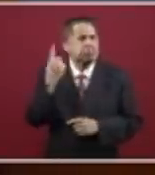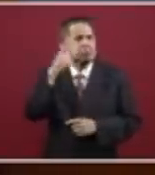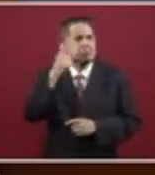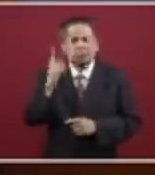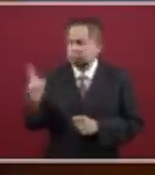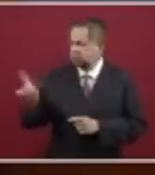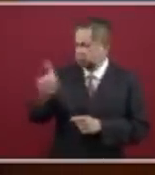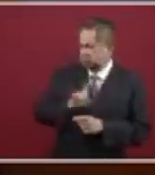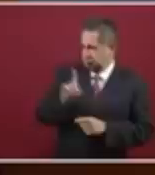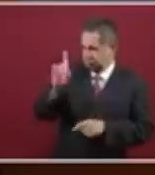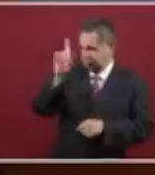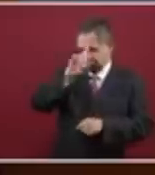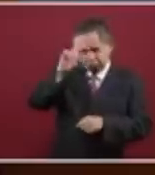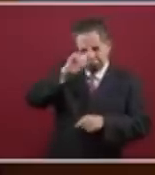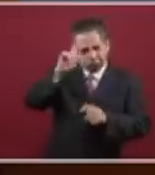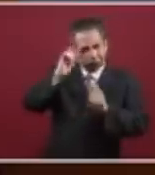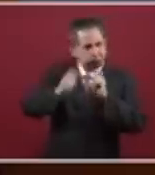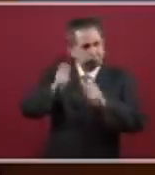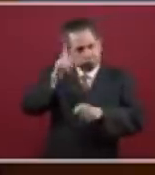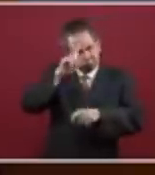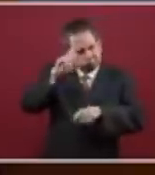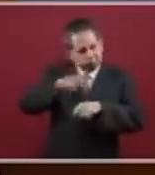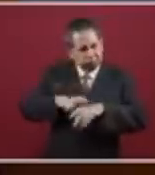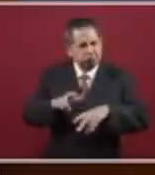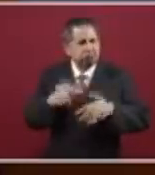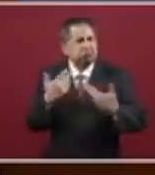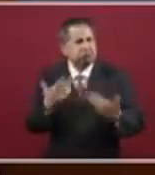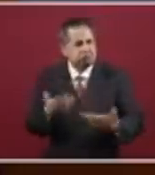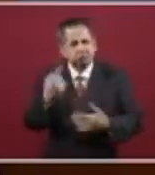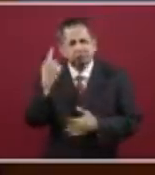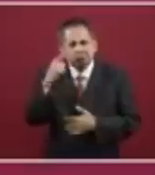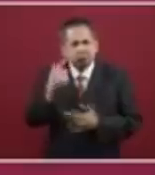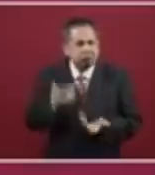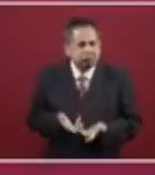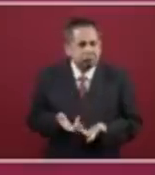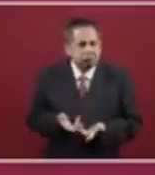Entonces, ¿por qué los asesores? ¿Para qué?